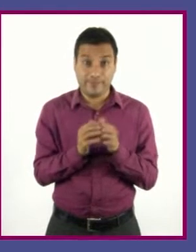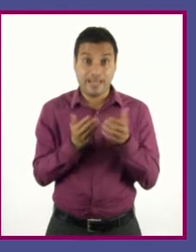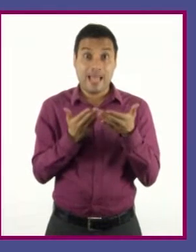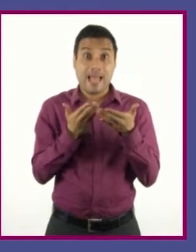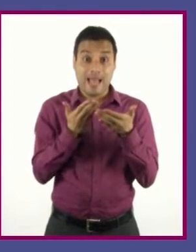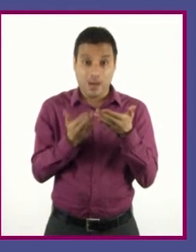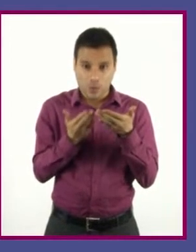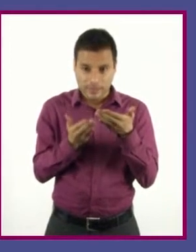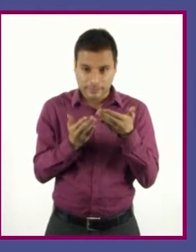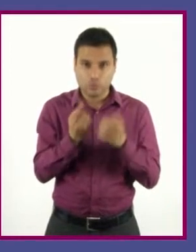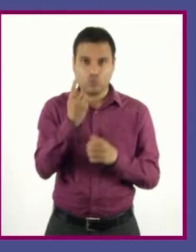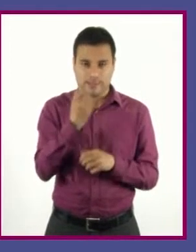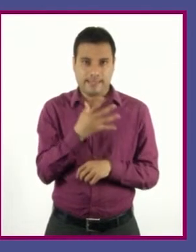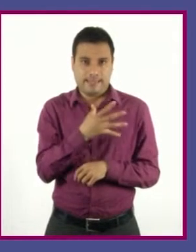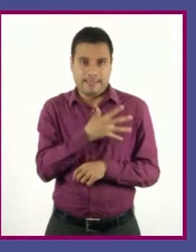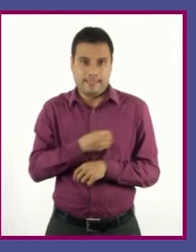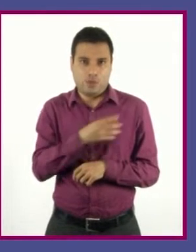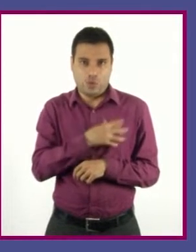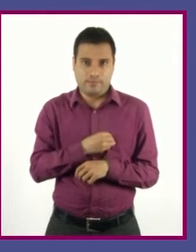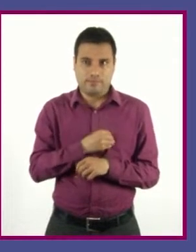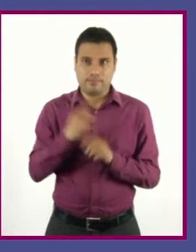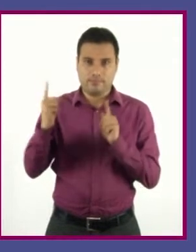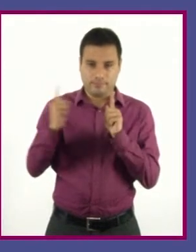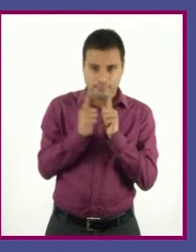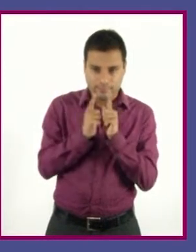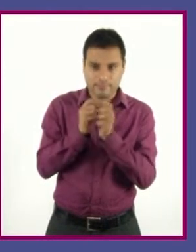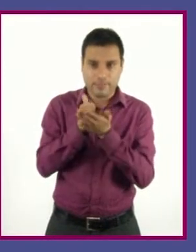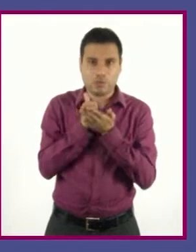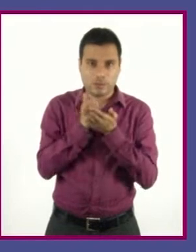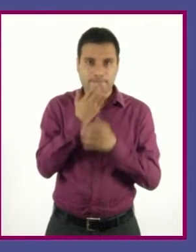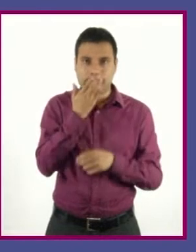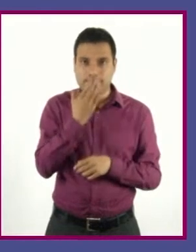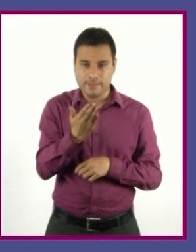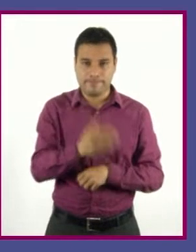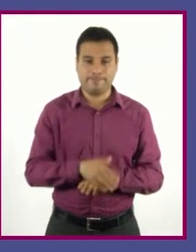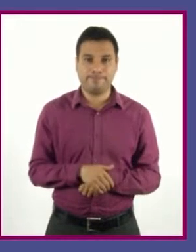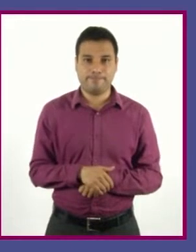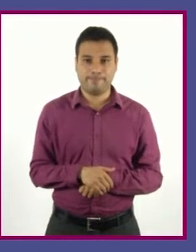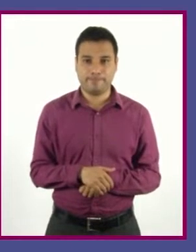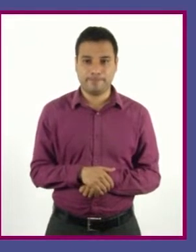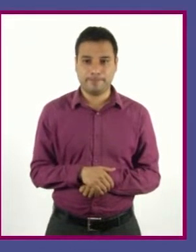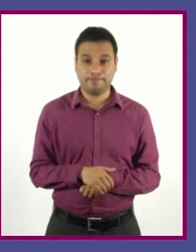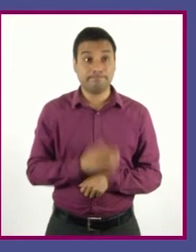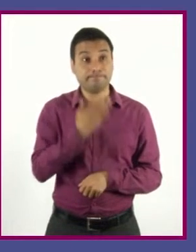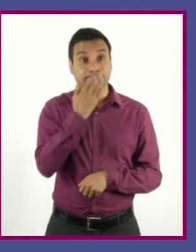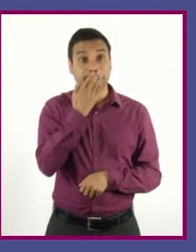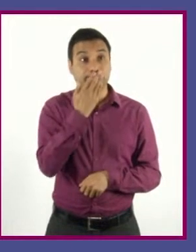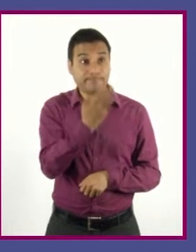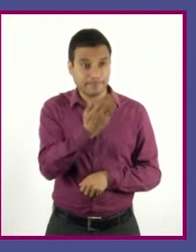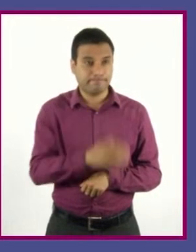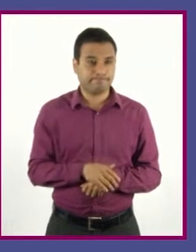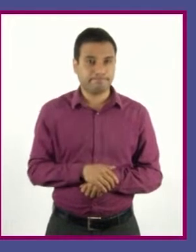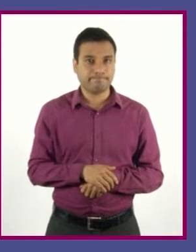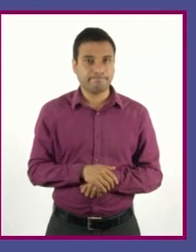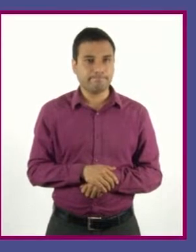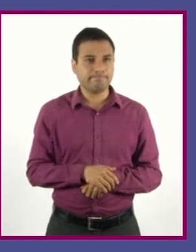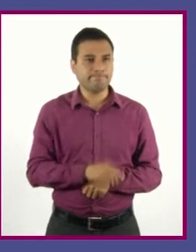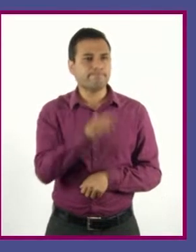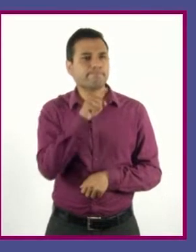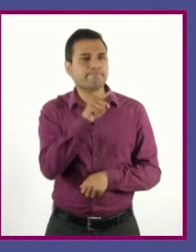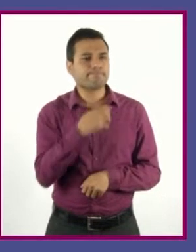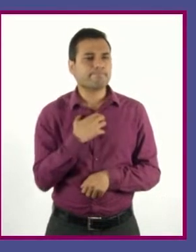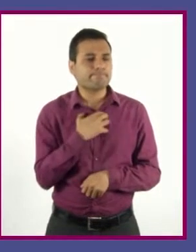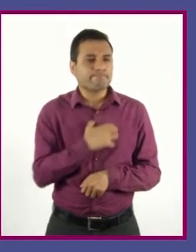fecha, uno de mis hijos a veces me viene a ayudar y eso me facilita también un poco el trabajo. Muy bien. ¿Y cuáles son las satisfacciones